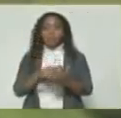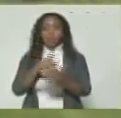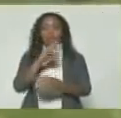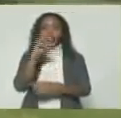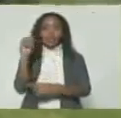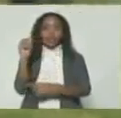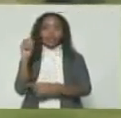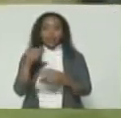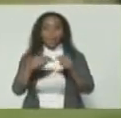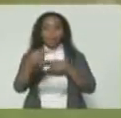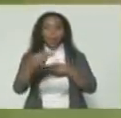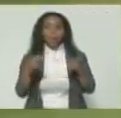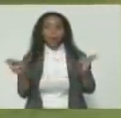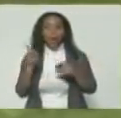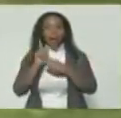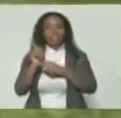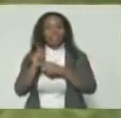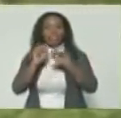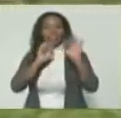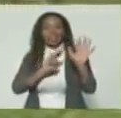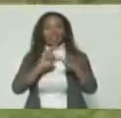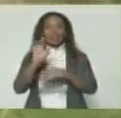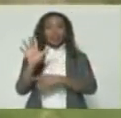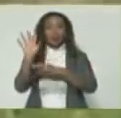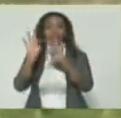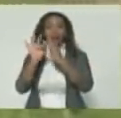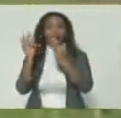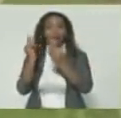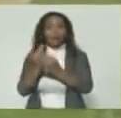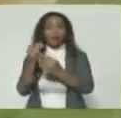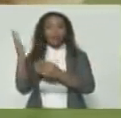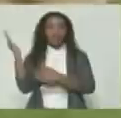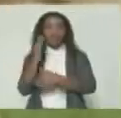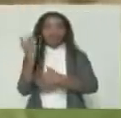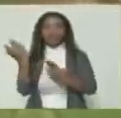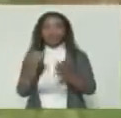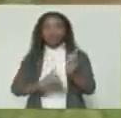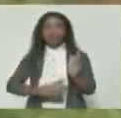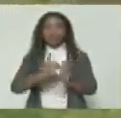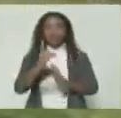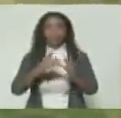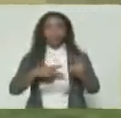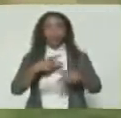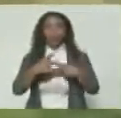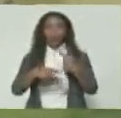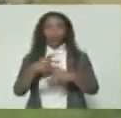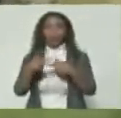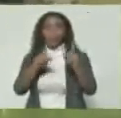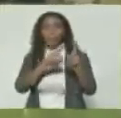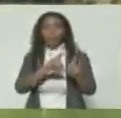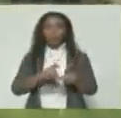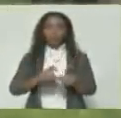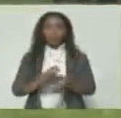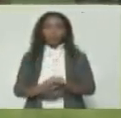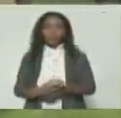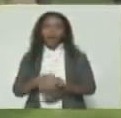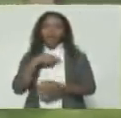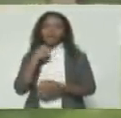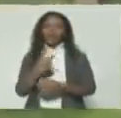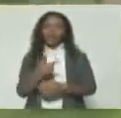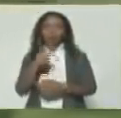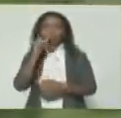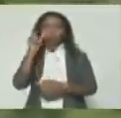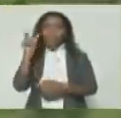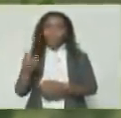hectáreas. Estas 75 familias vienen desarrollando un proceso productivo, y aquí tenemos a su vocero, el compañero